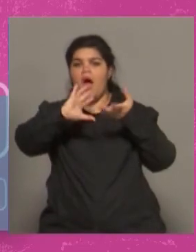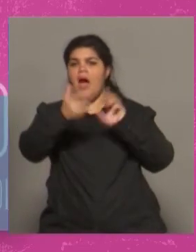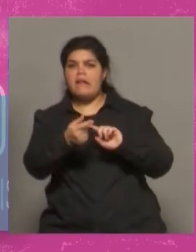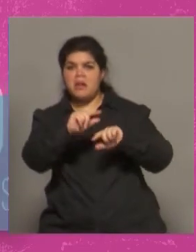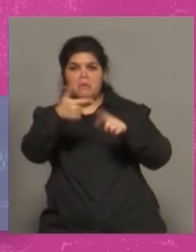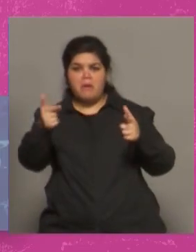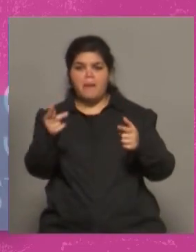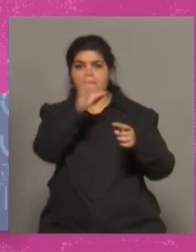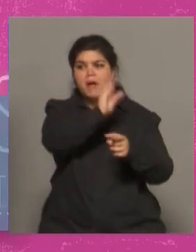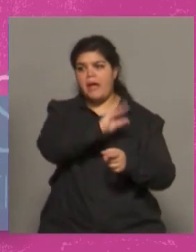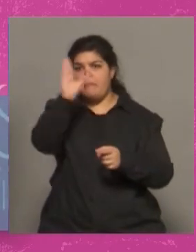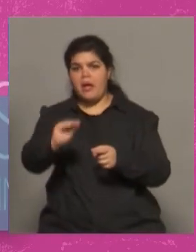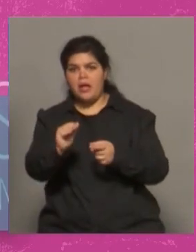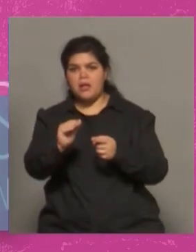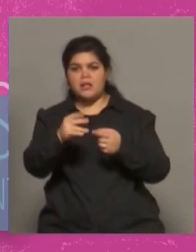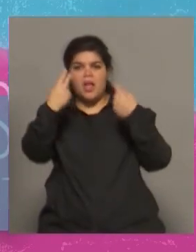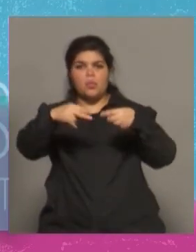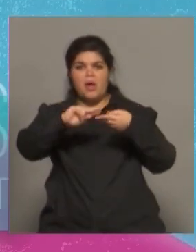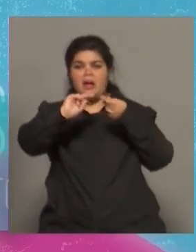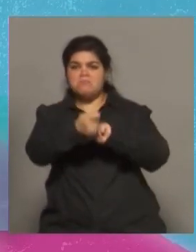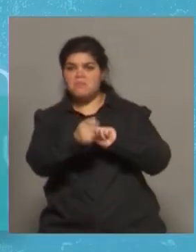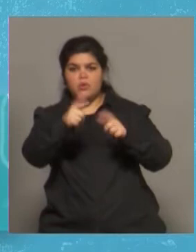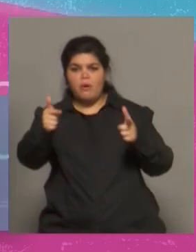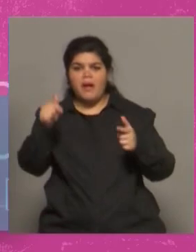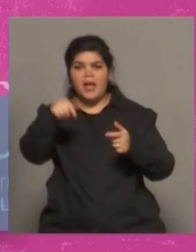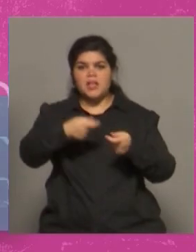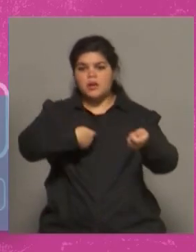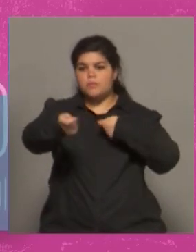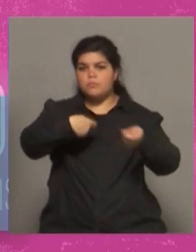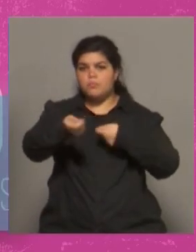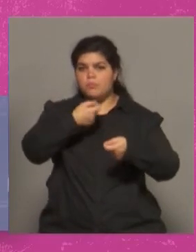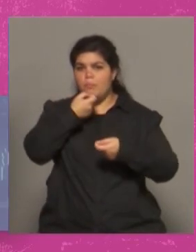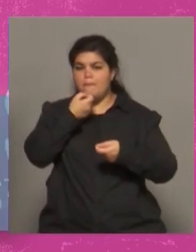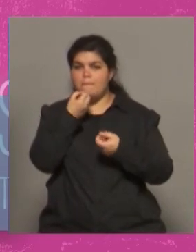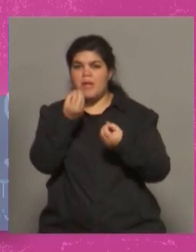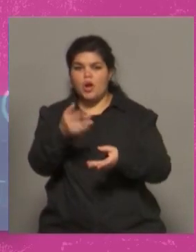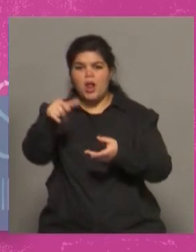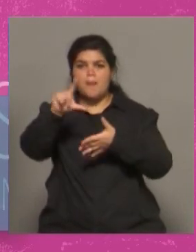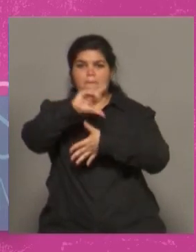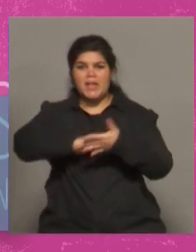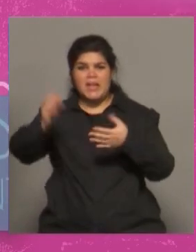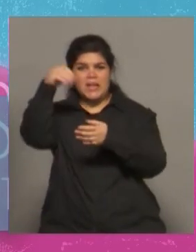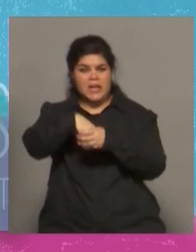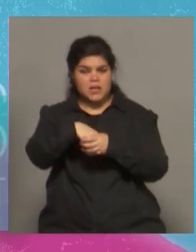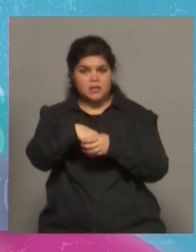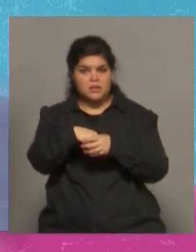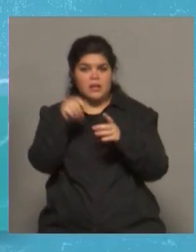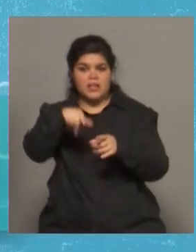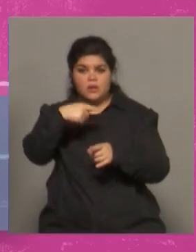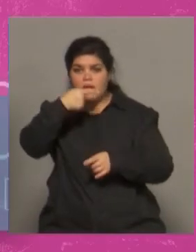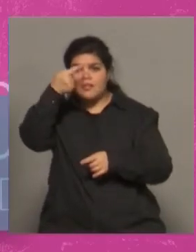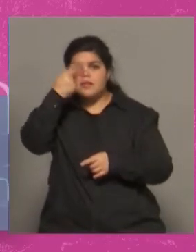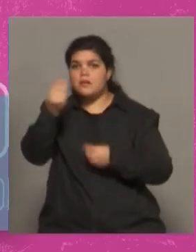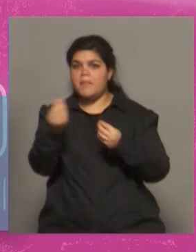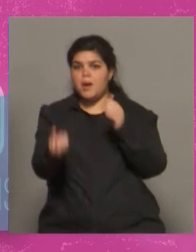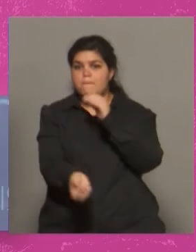países que permitan incrementar y mejorar un mercado interno fuerte en América Latina, que sería interesante para que el Mercosur realmente